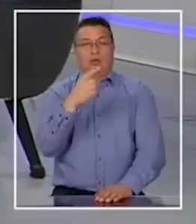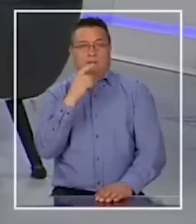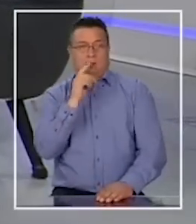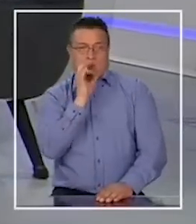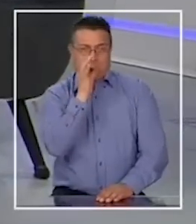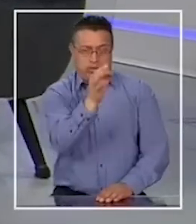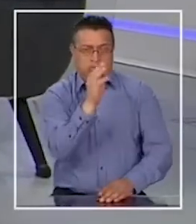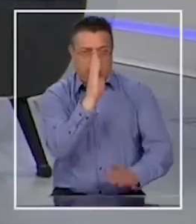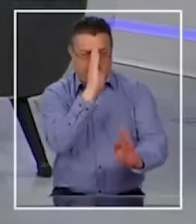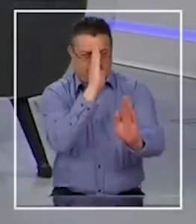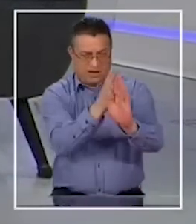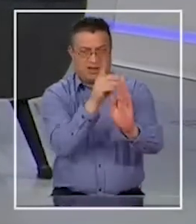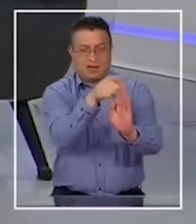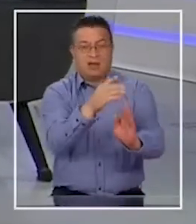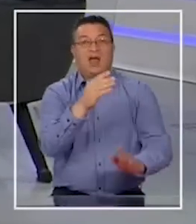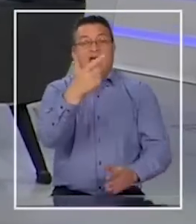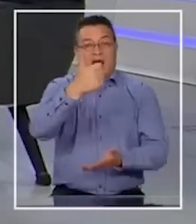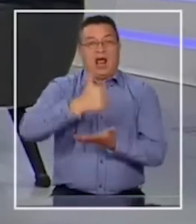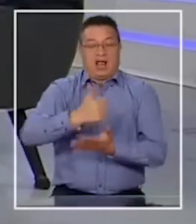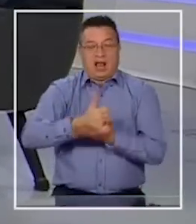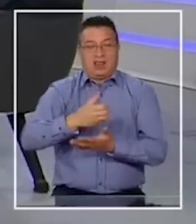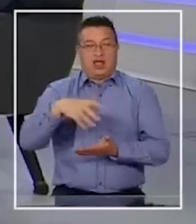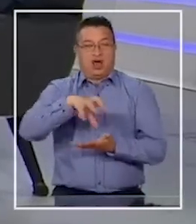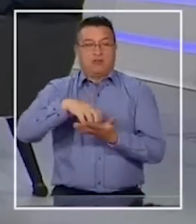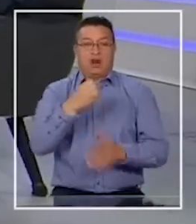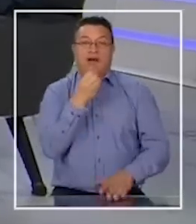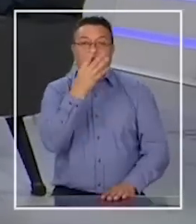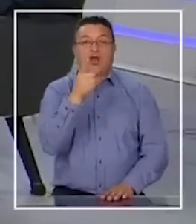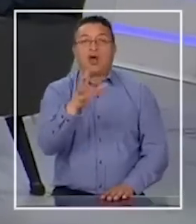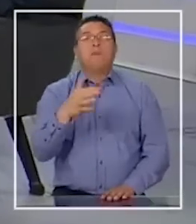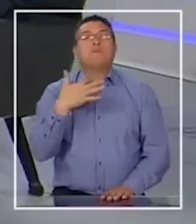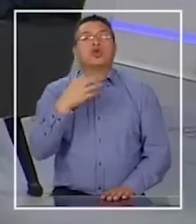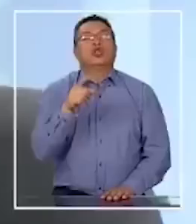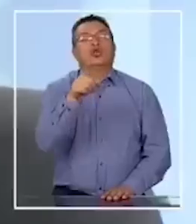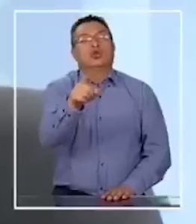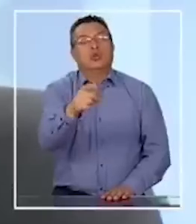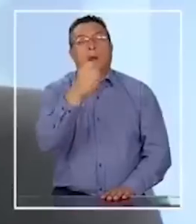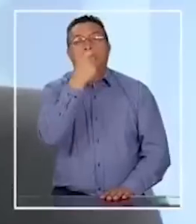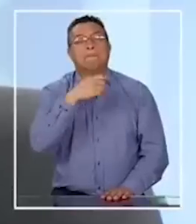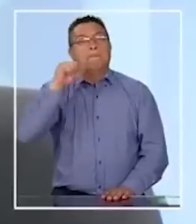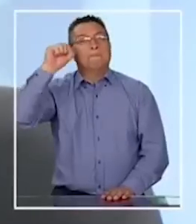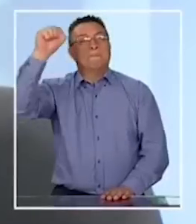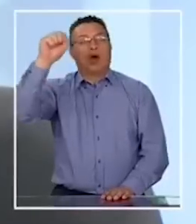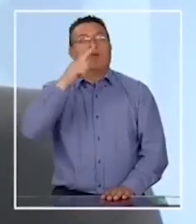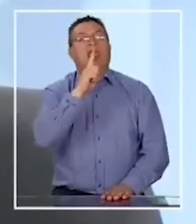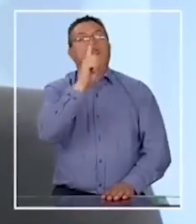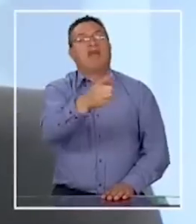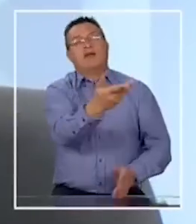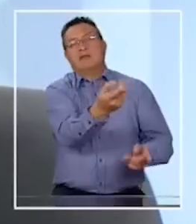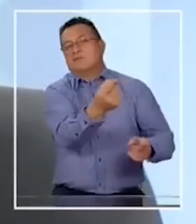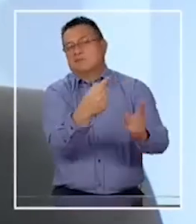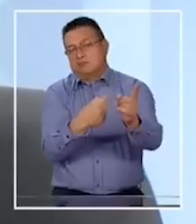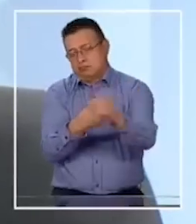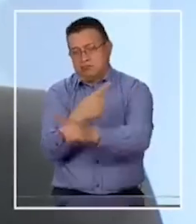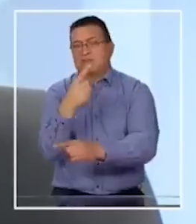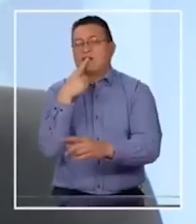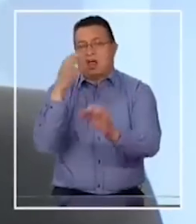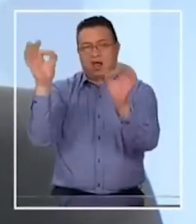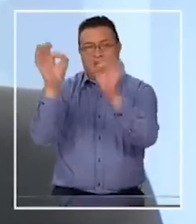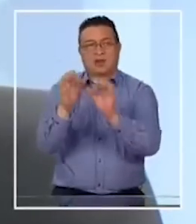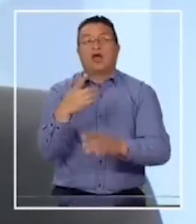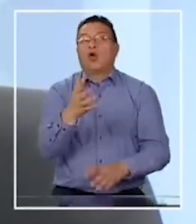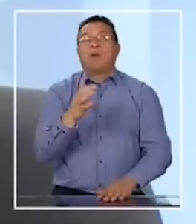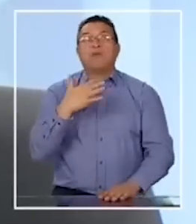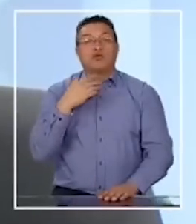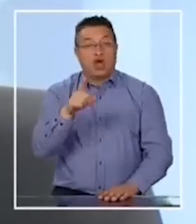a emplazarlo como en calidad de alcalde de la Florida por qué usted en Plaza al presidente Boris a salir a explicar esto tiene alguna relación usted está